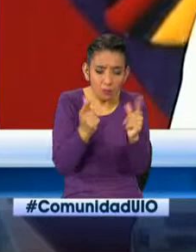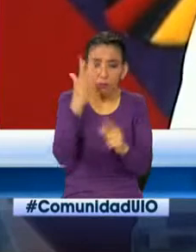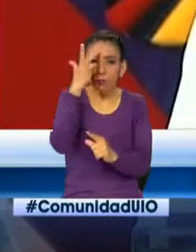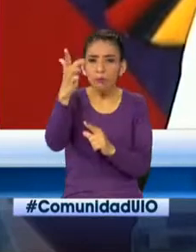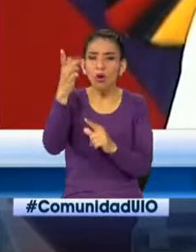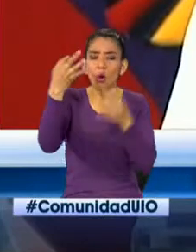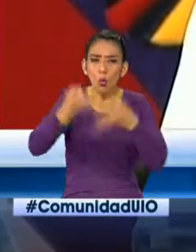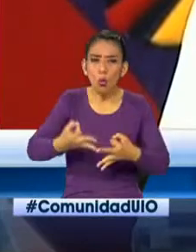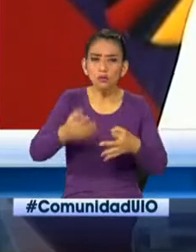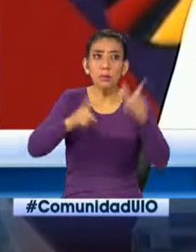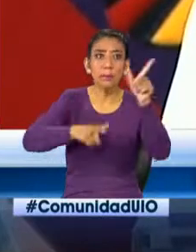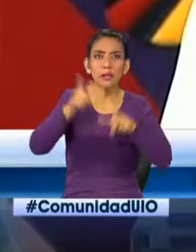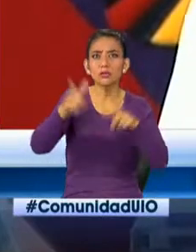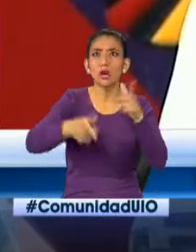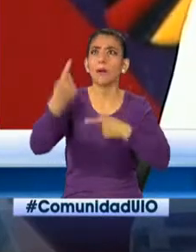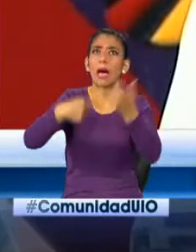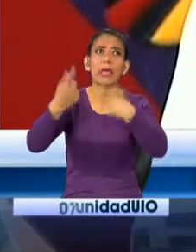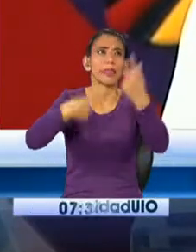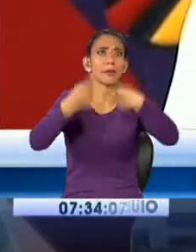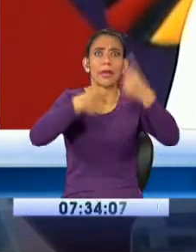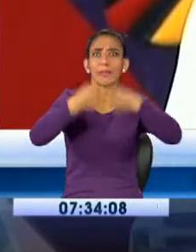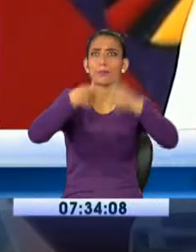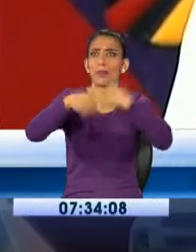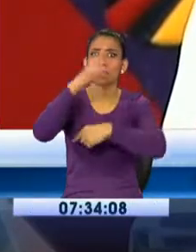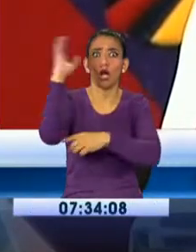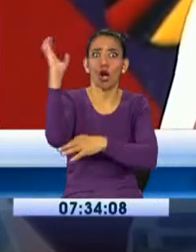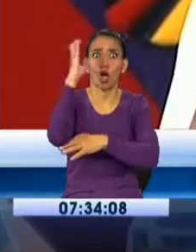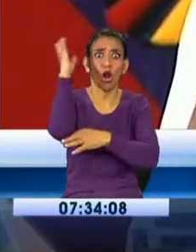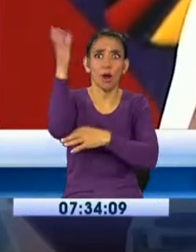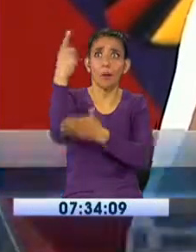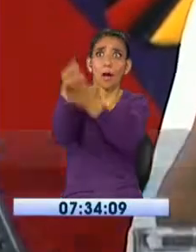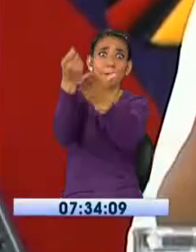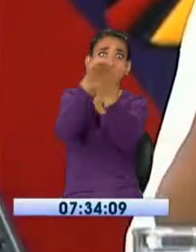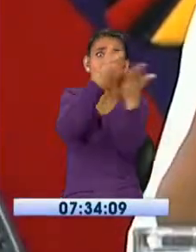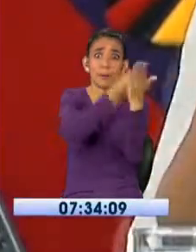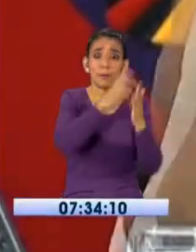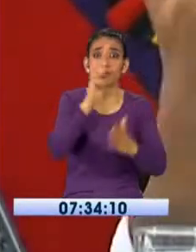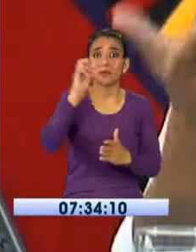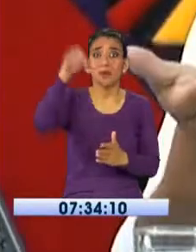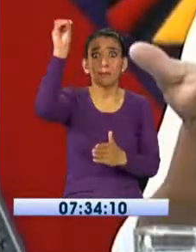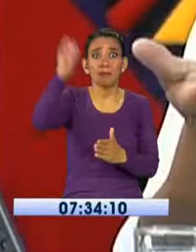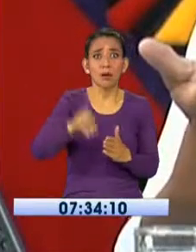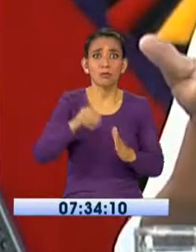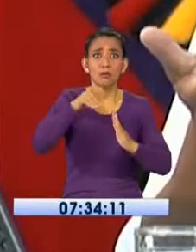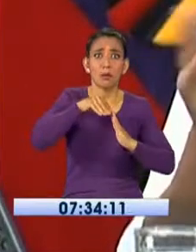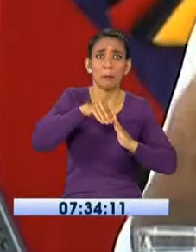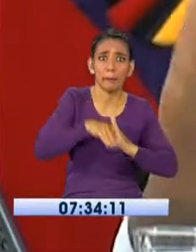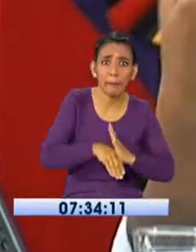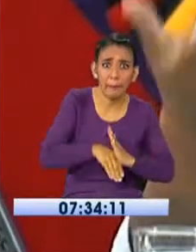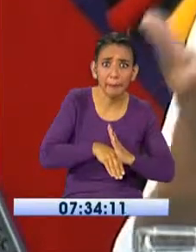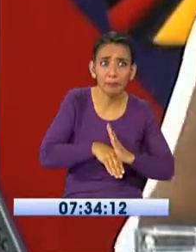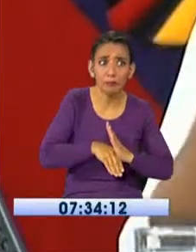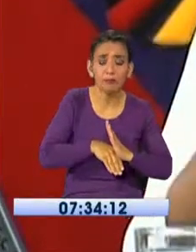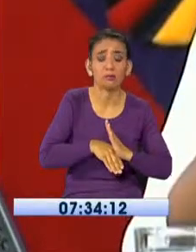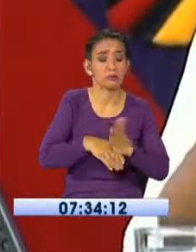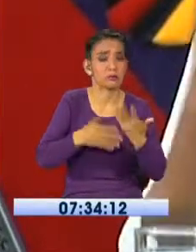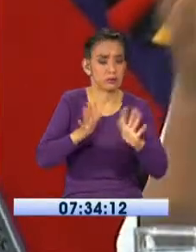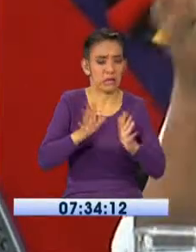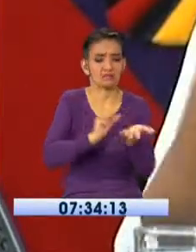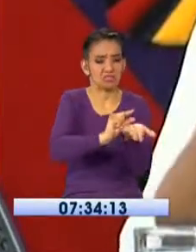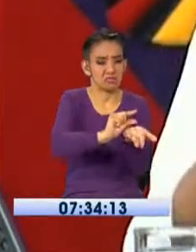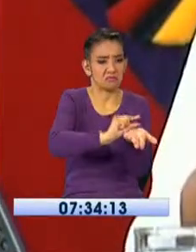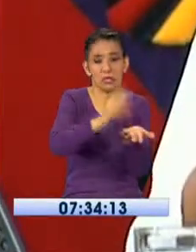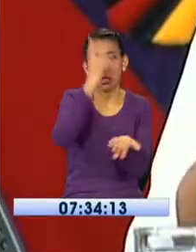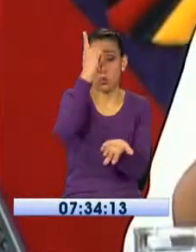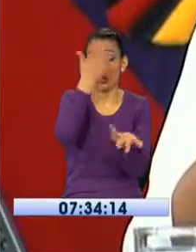por la hiperdevaluación colombiana, una devaluación de cerca del 60%. Se reestructurarán las deudas, se abrirán. Ya se